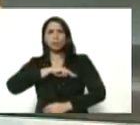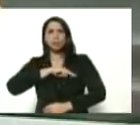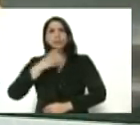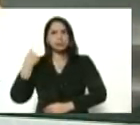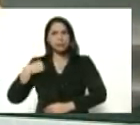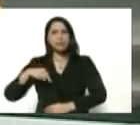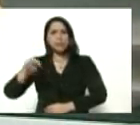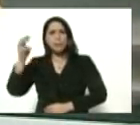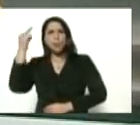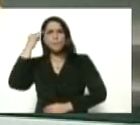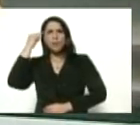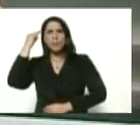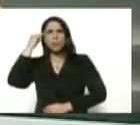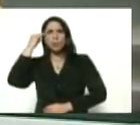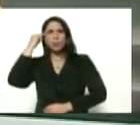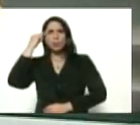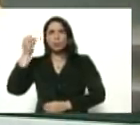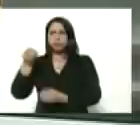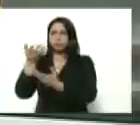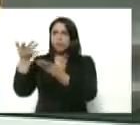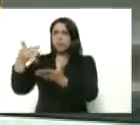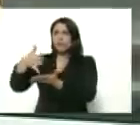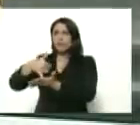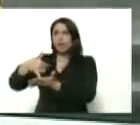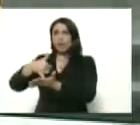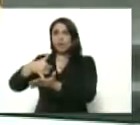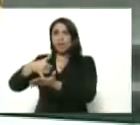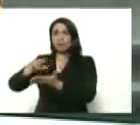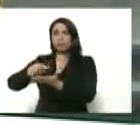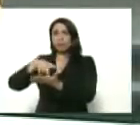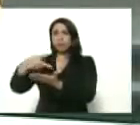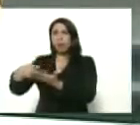memoria. Ellos flaquean y caen,